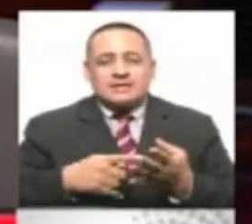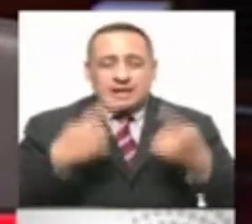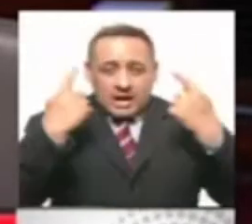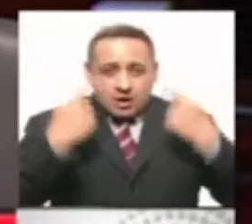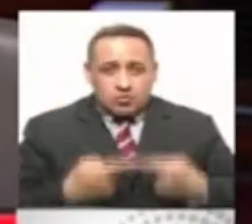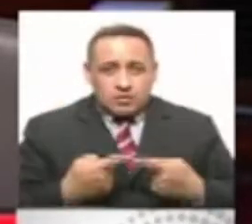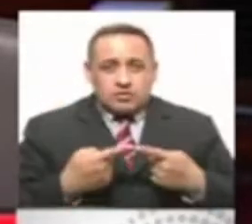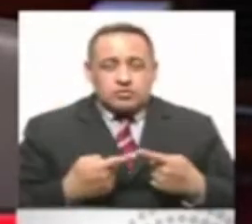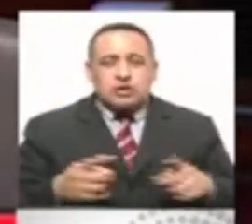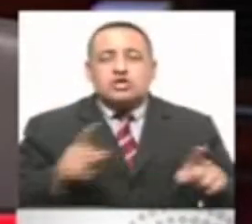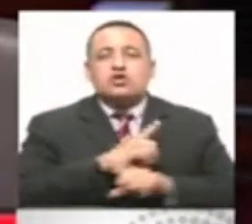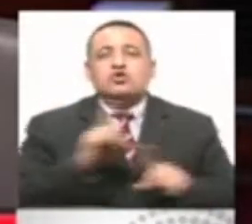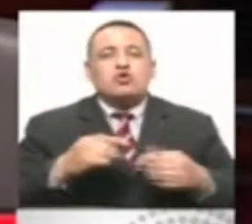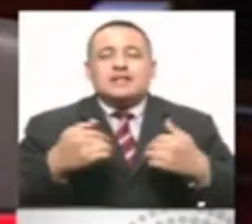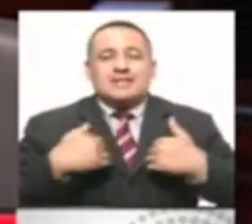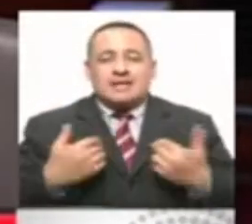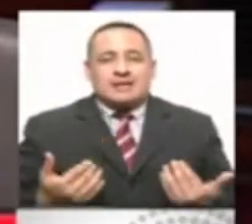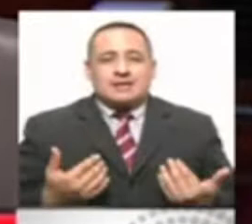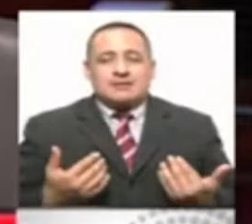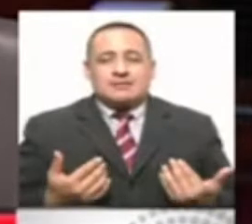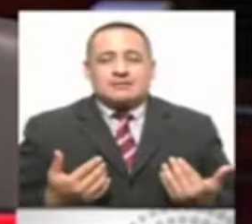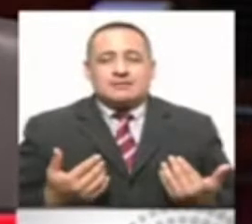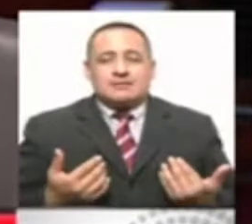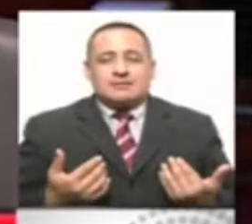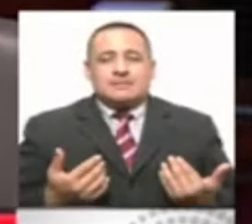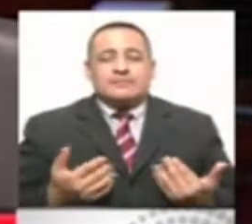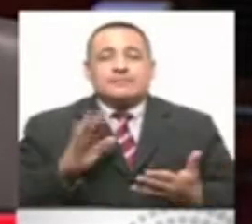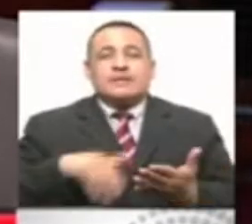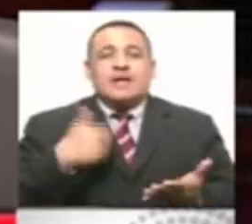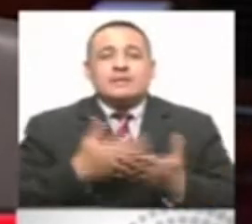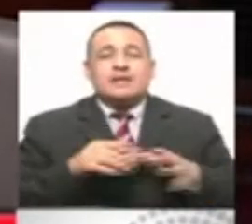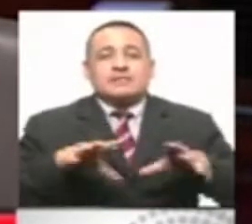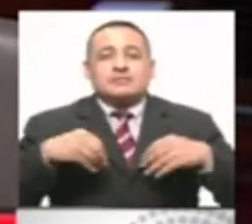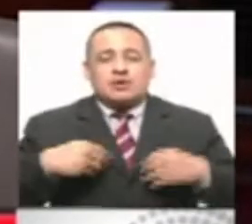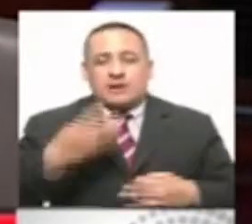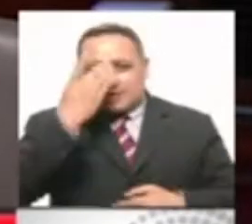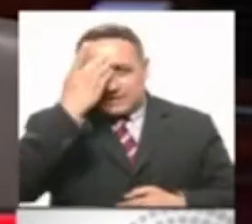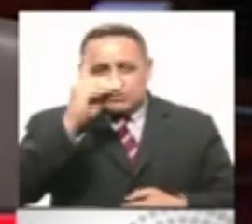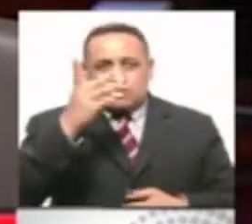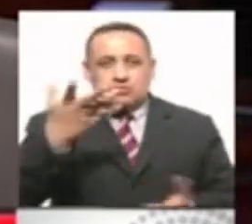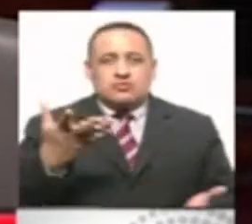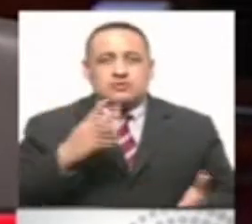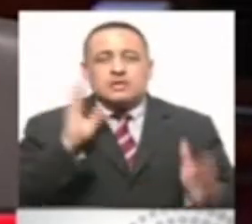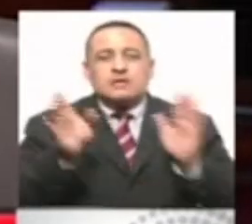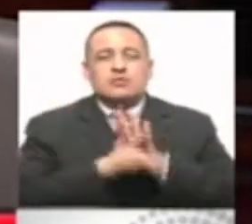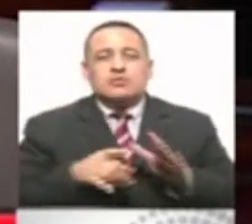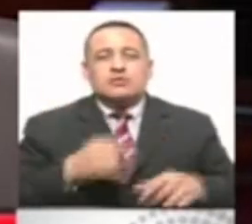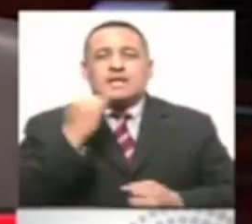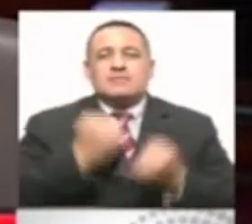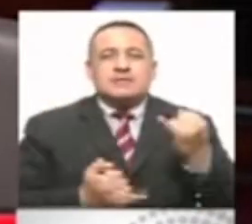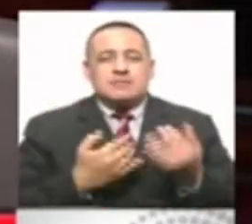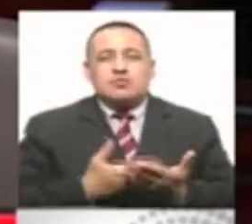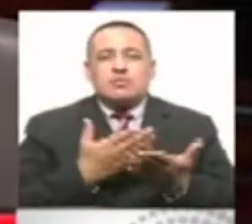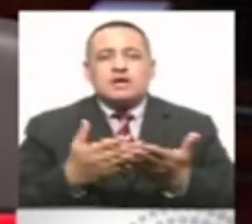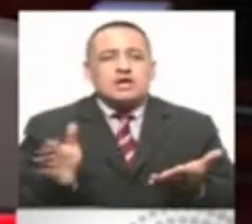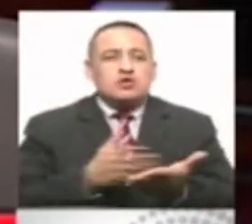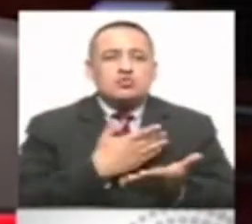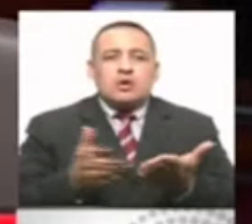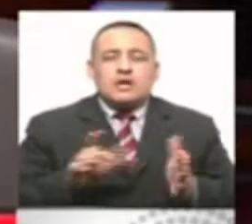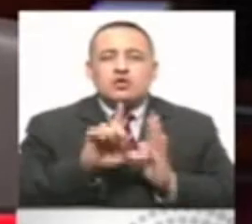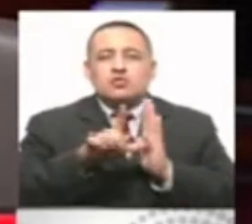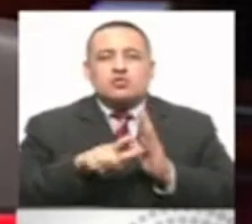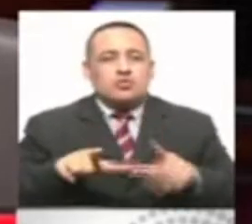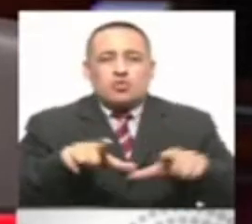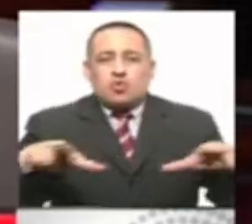convicción y no haber llegado y haber tomado la decisión de determinar que no hay lugar a